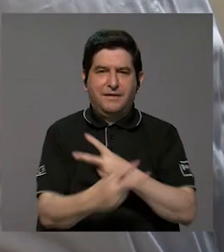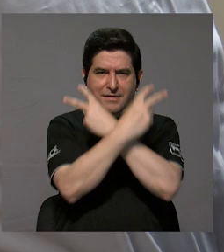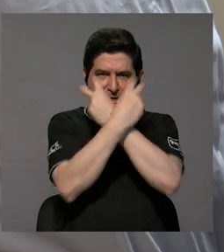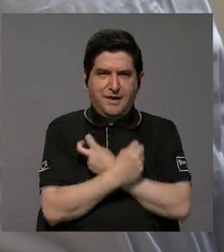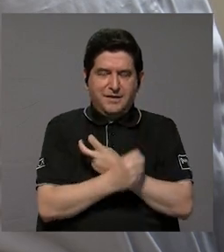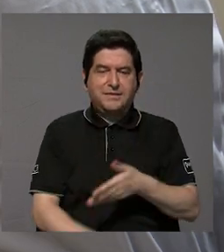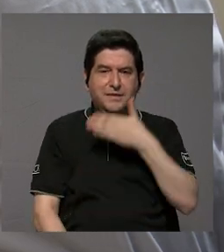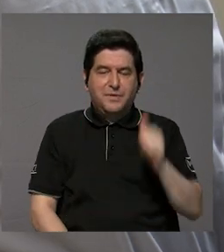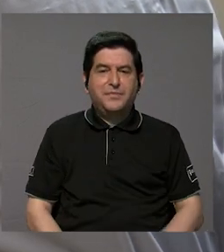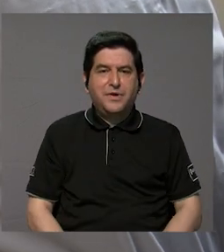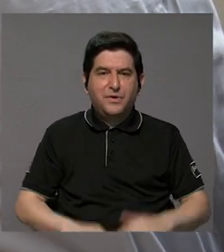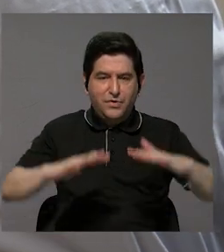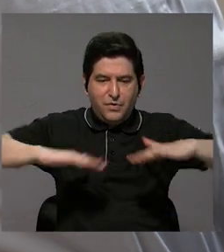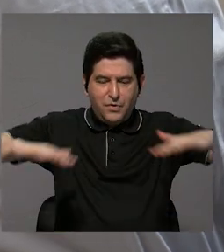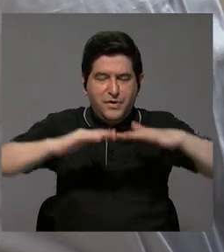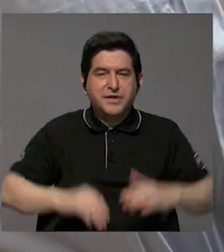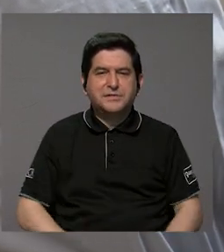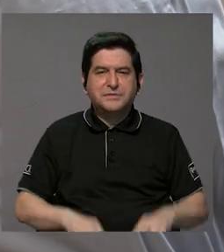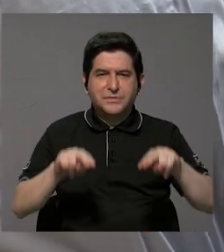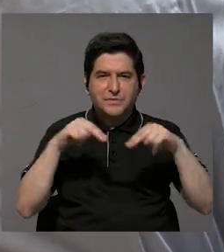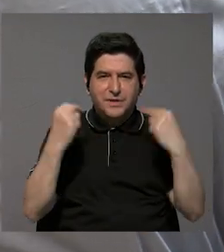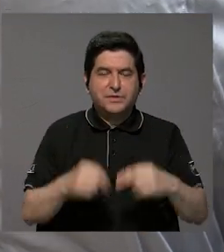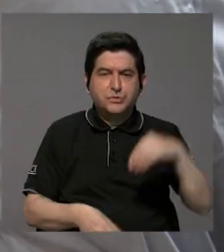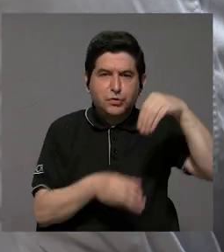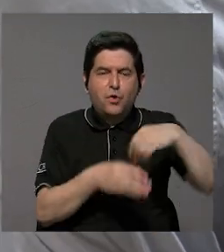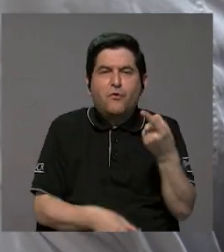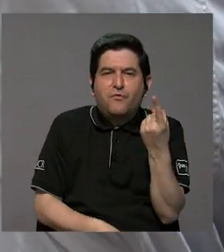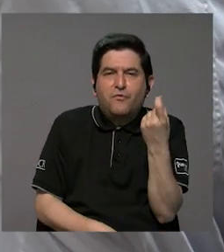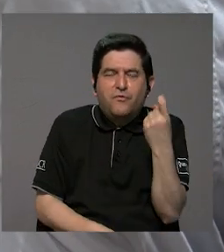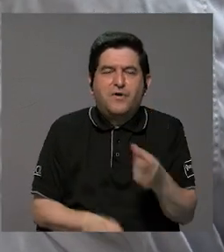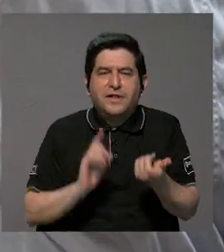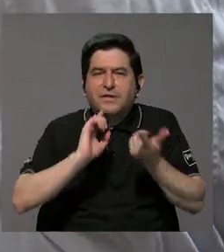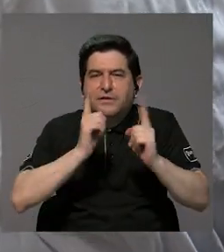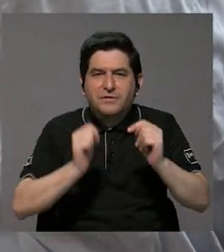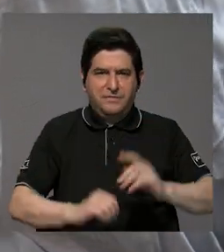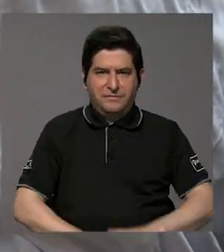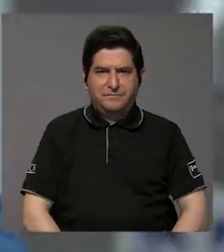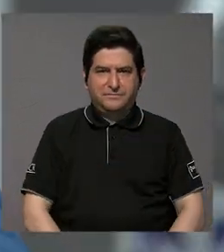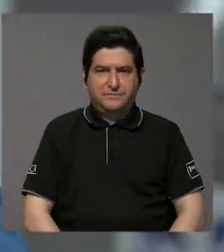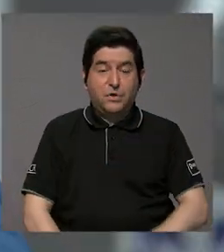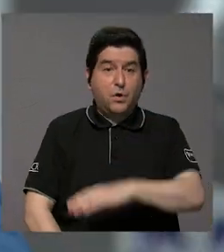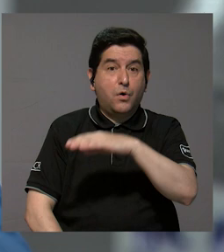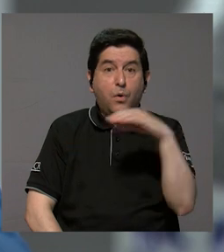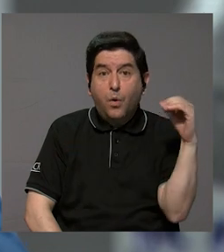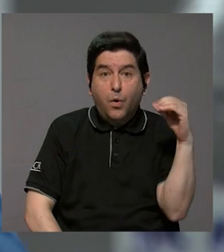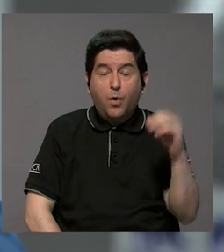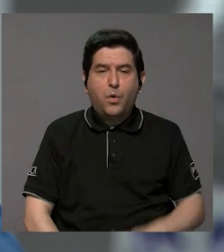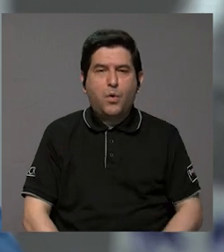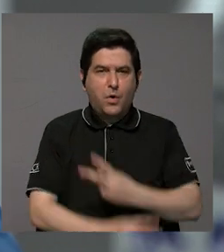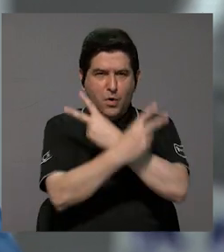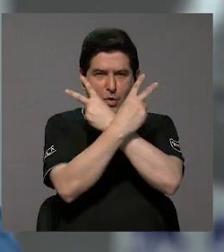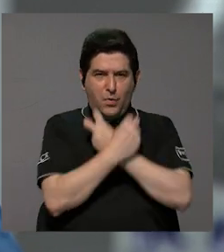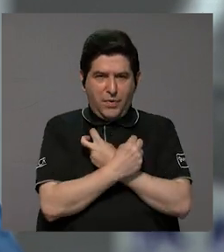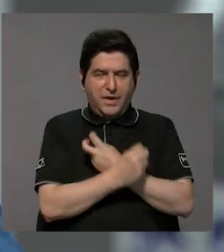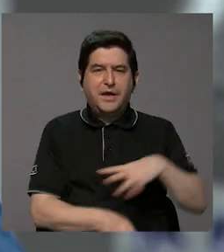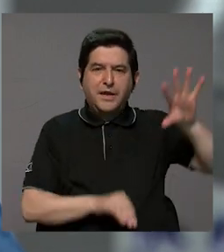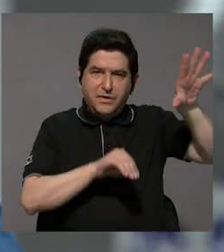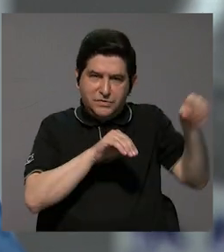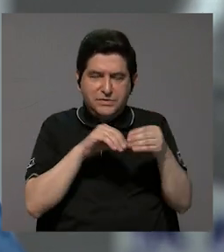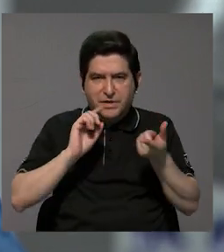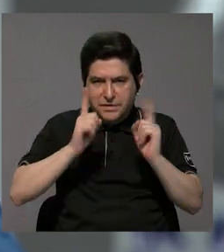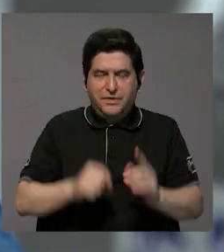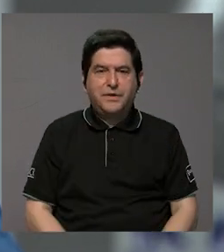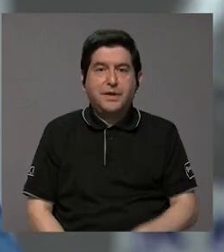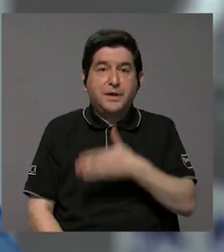antivenenos, mejorar el espectro neutralizante, ver cuáles son los componentes que falta neutralizar mejor o cuáles venenos se deben incluir,